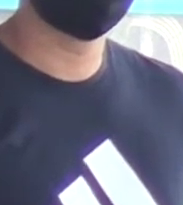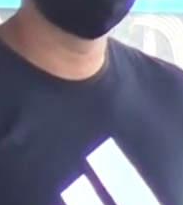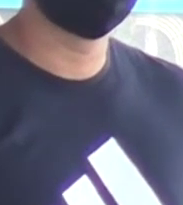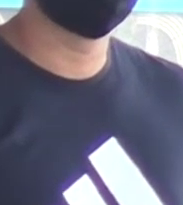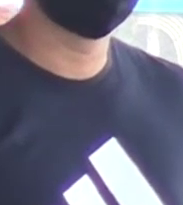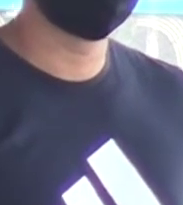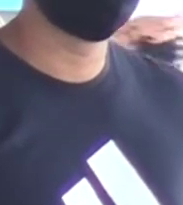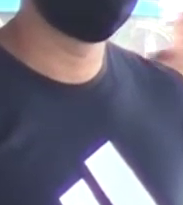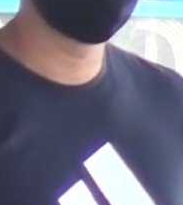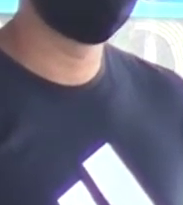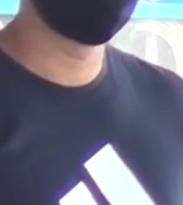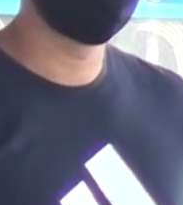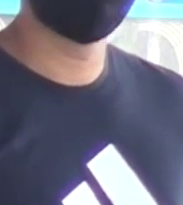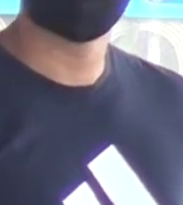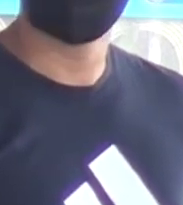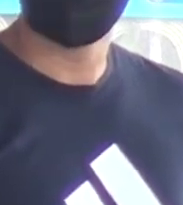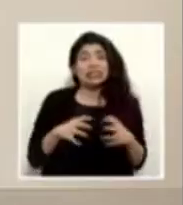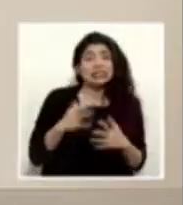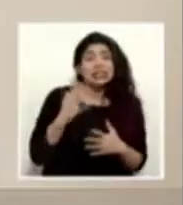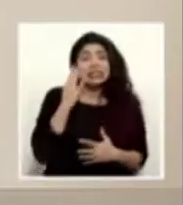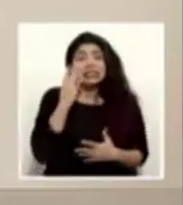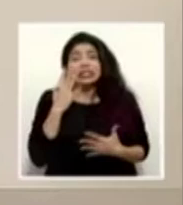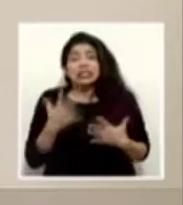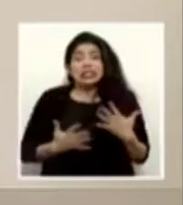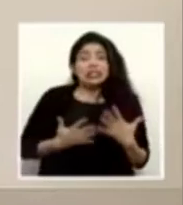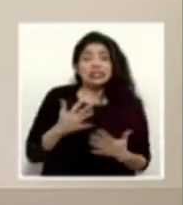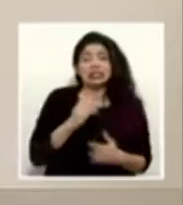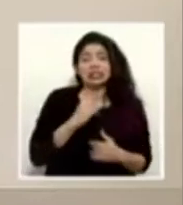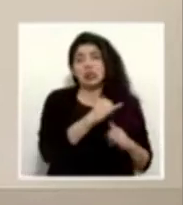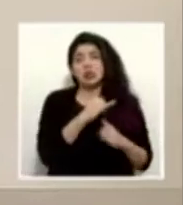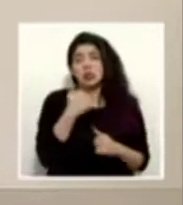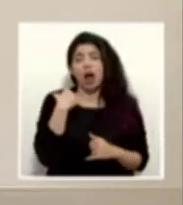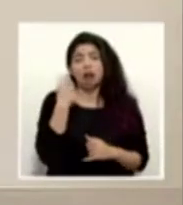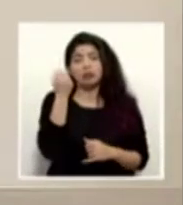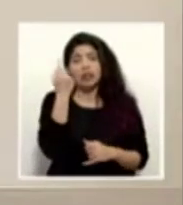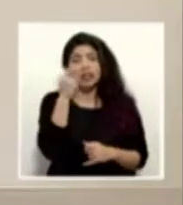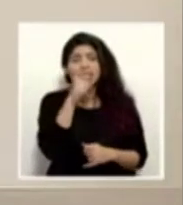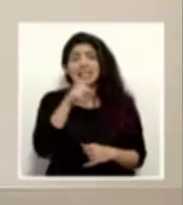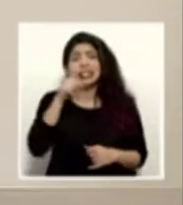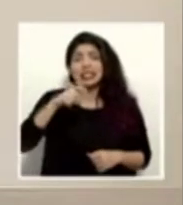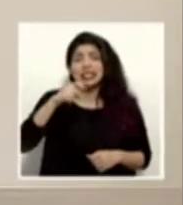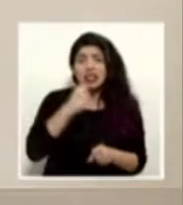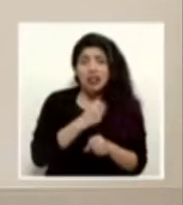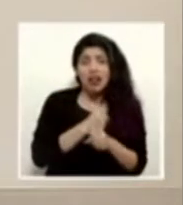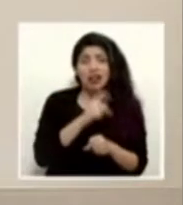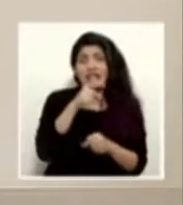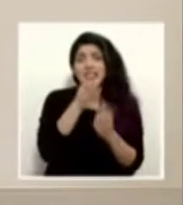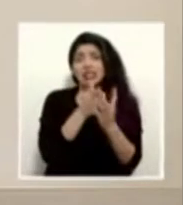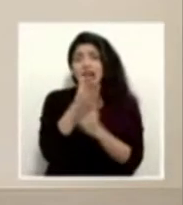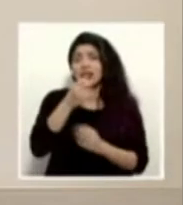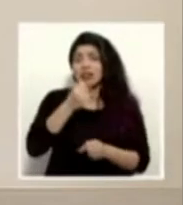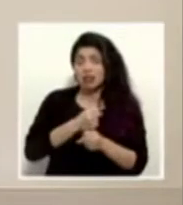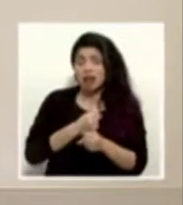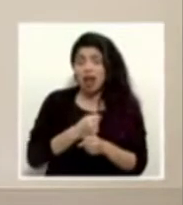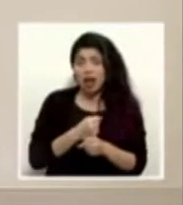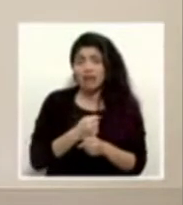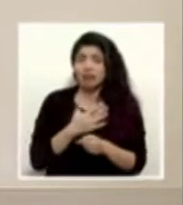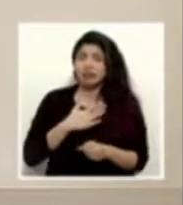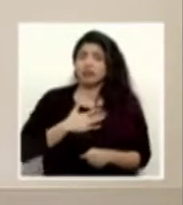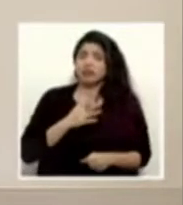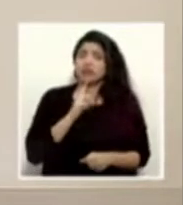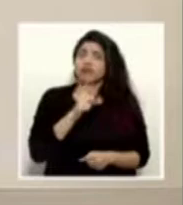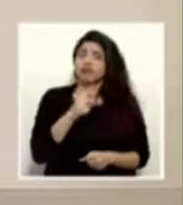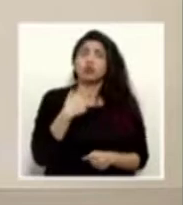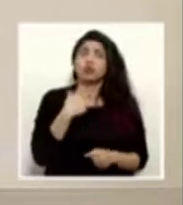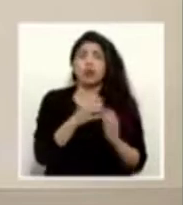comparto mucho esa desesperación. Yo entiendo que hay un asunto de necesidad de trabajar, de tener acceso al trabajo y más bien créanme que